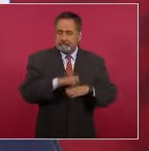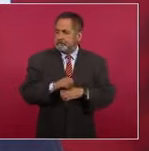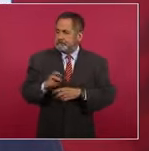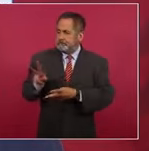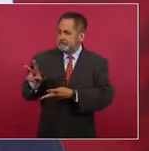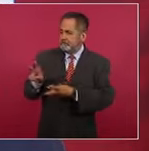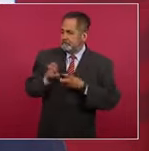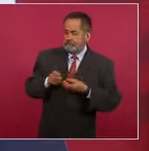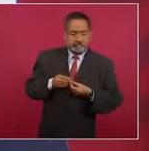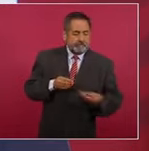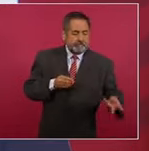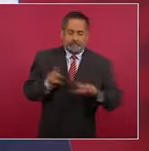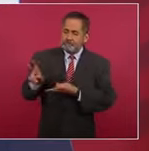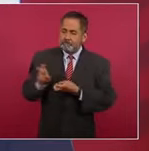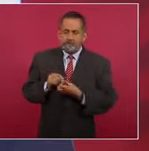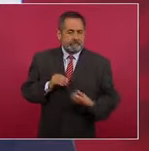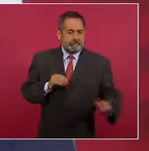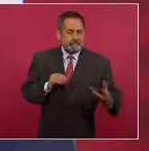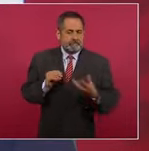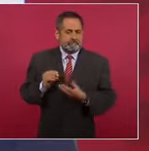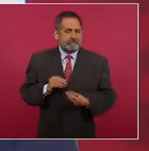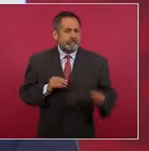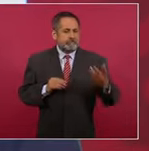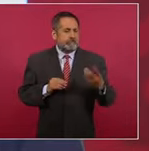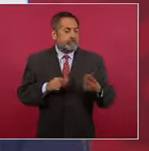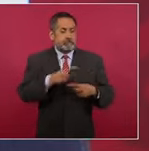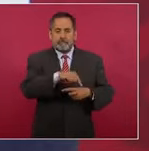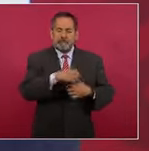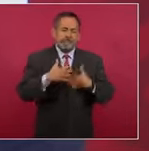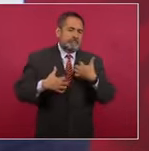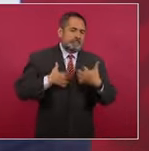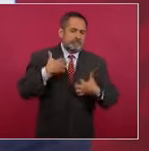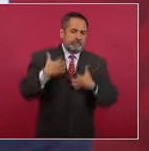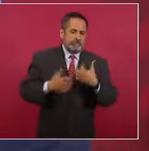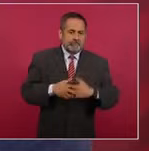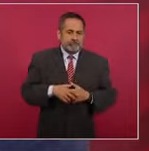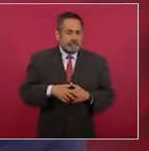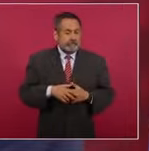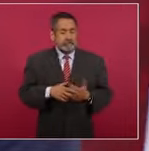antes, que están molestas y que